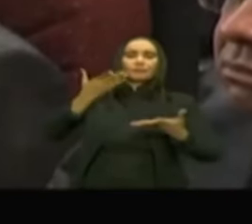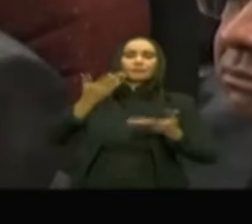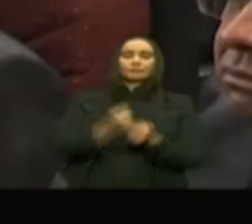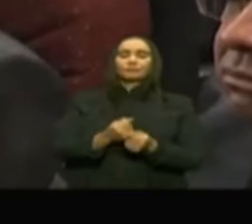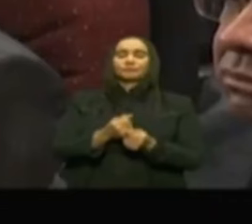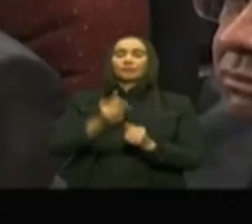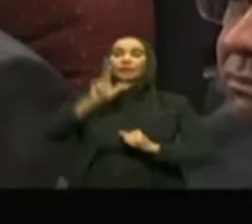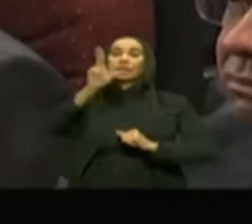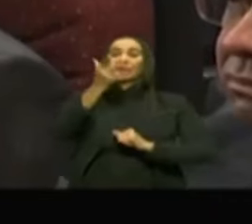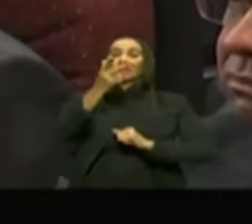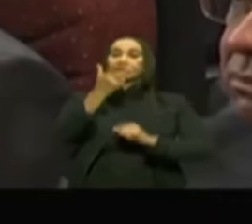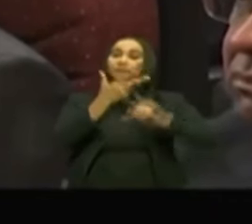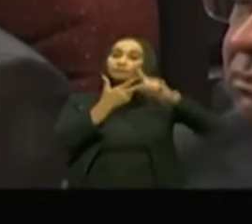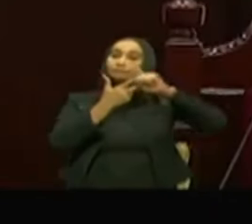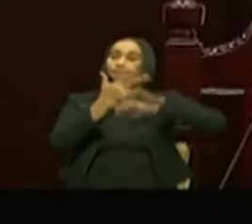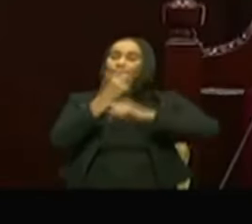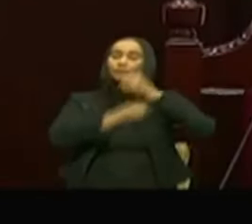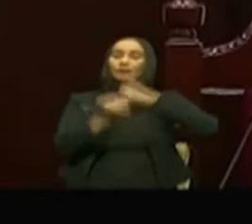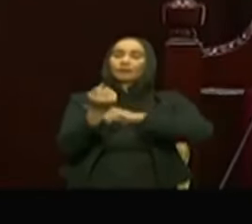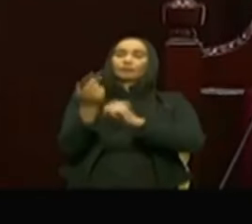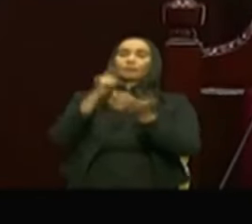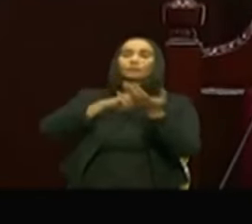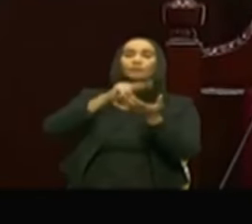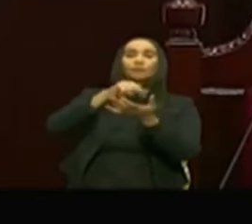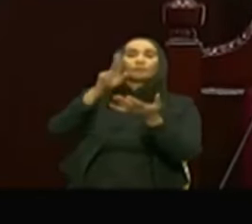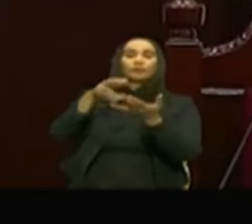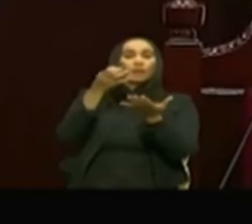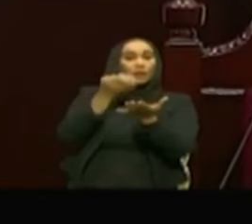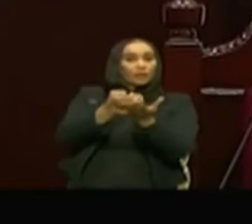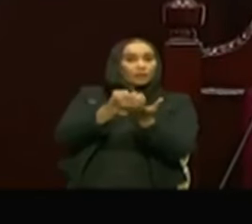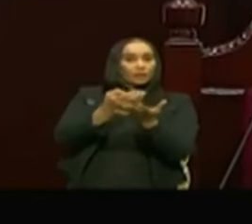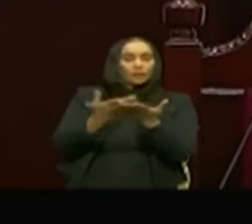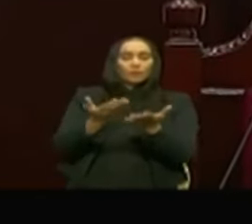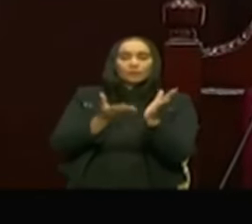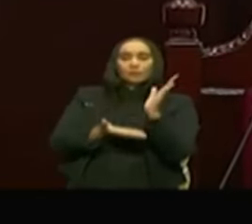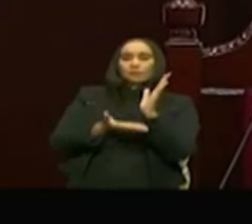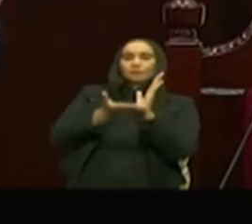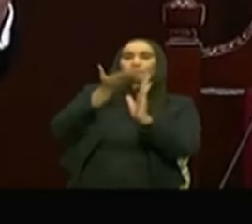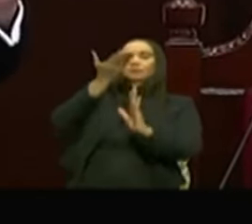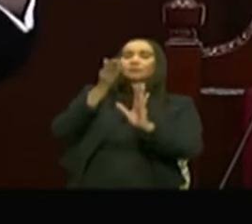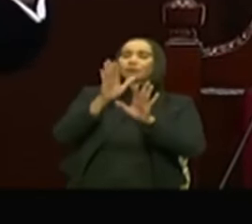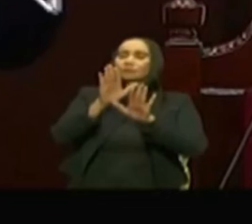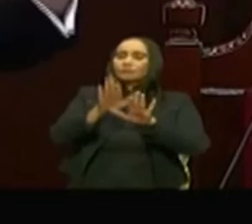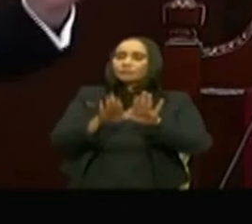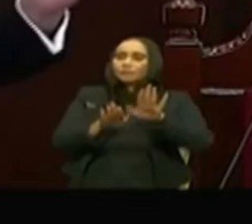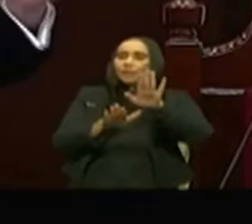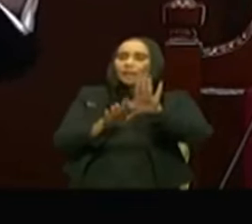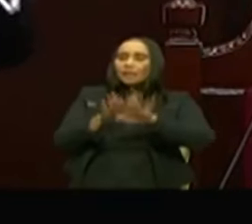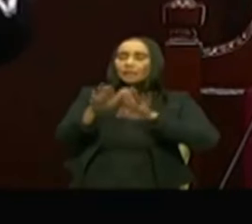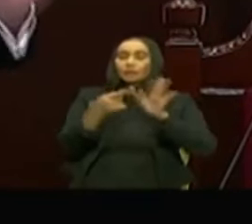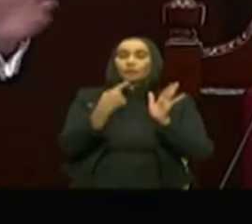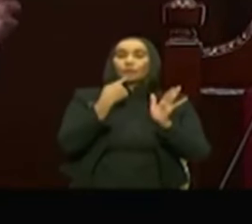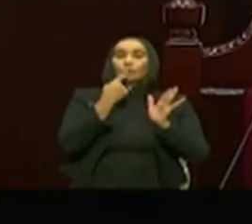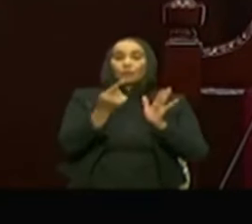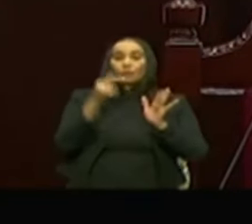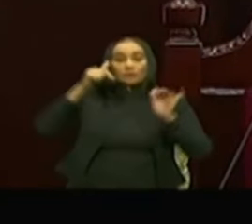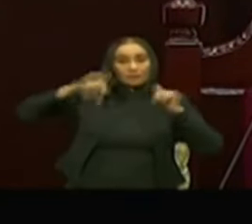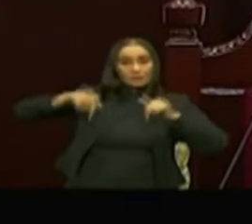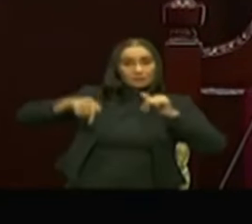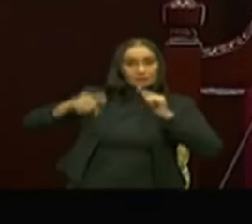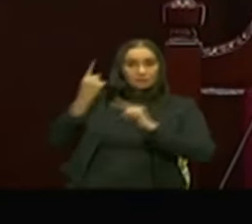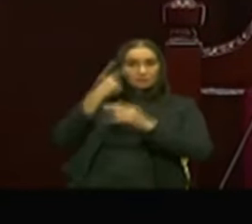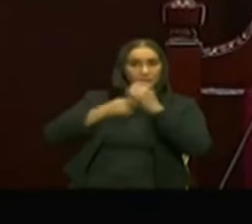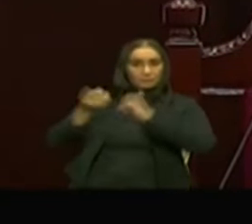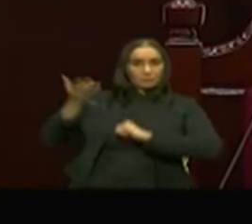que en el tercer trimestre del año 2022 la economía tuviera un crecimiento más lento, tal y como lo manifesté en esta misma